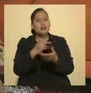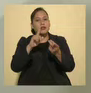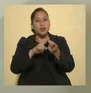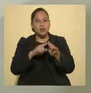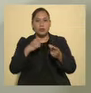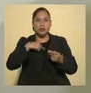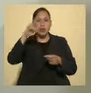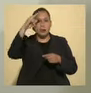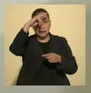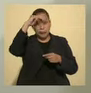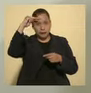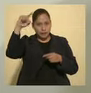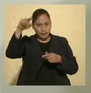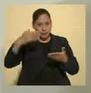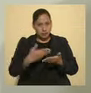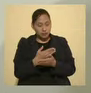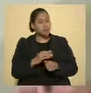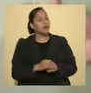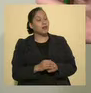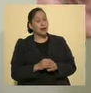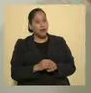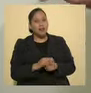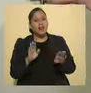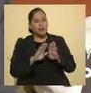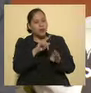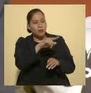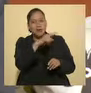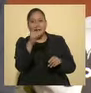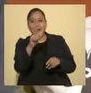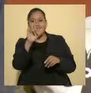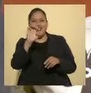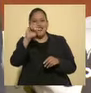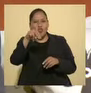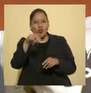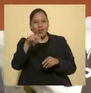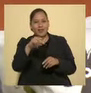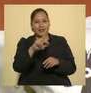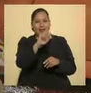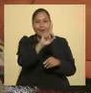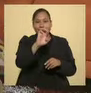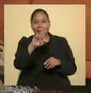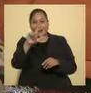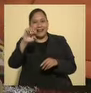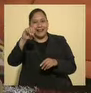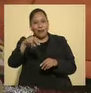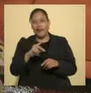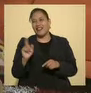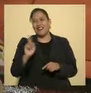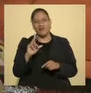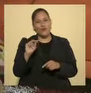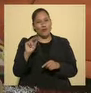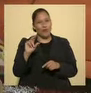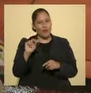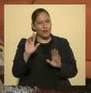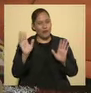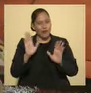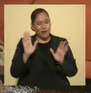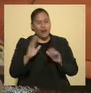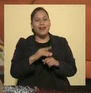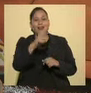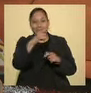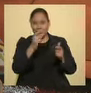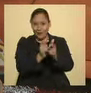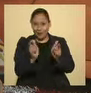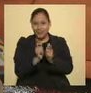Yo nací en Nayarit. Ah, qué chistoso, porque tienes como el apellido de León, yo pensé que eras de León. No. De